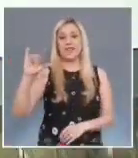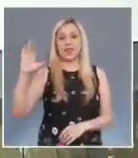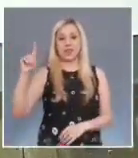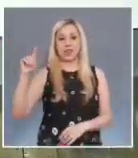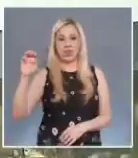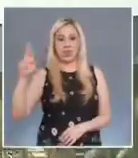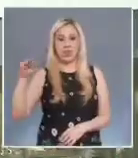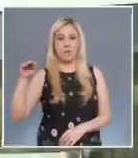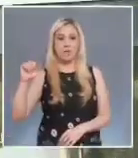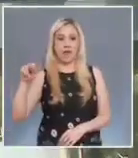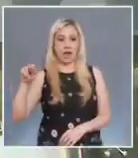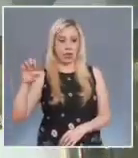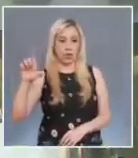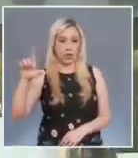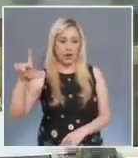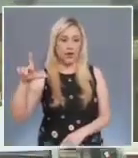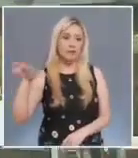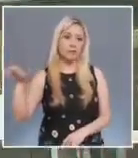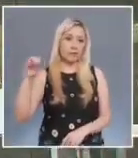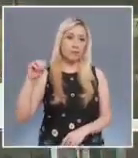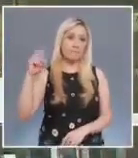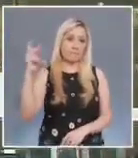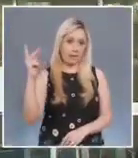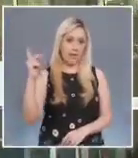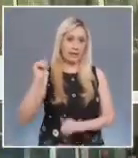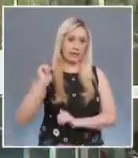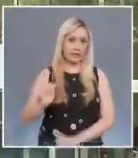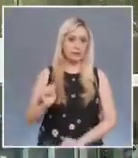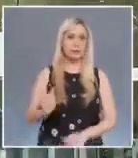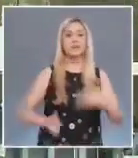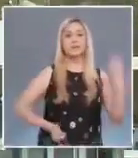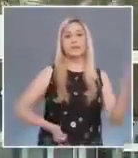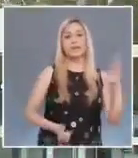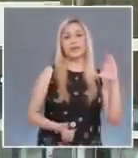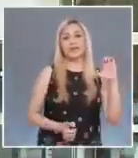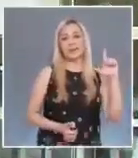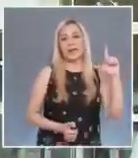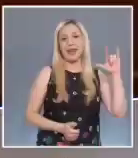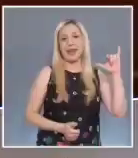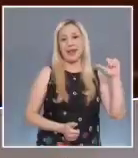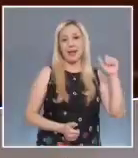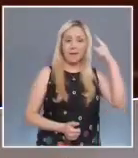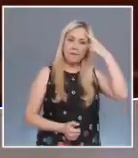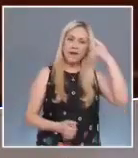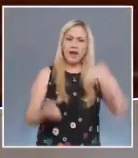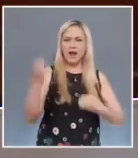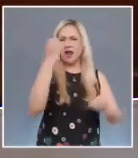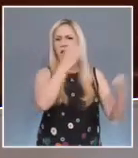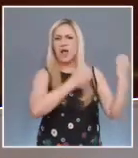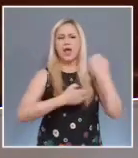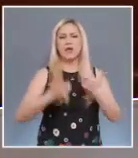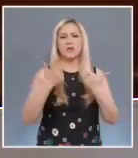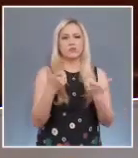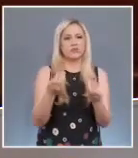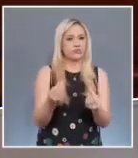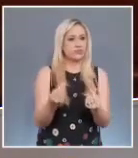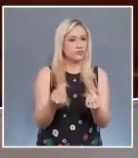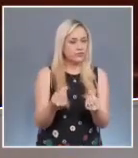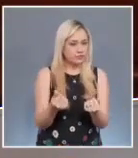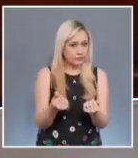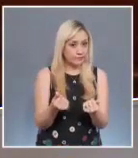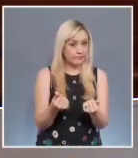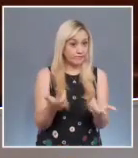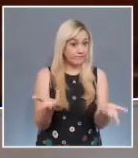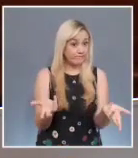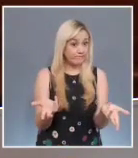Celia Almaguer Hernández, encargada de la unidad especializada en análisis financiero. Las autoridades no solo